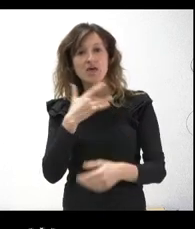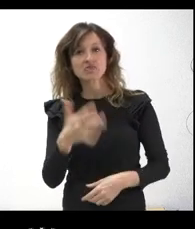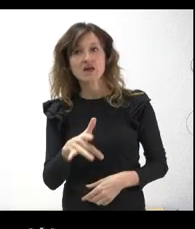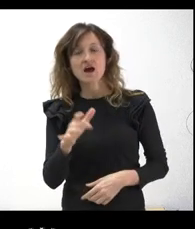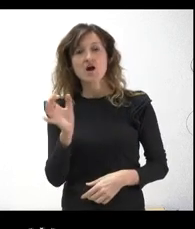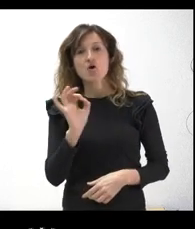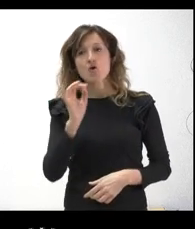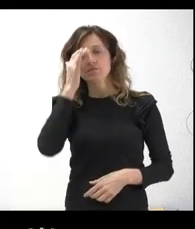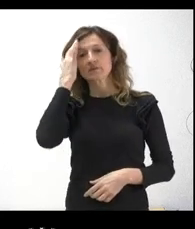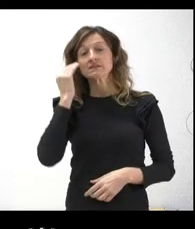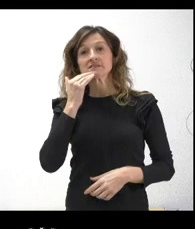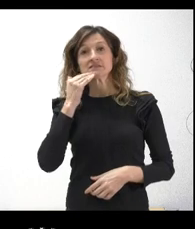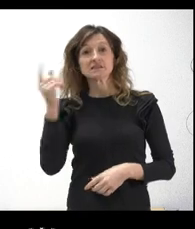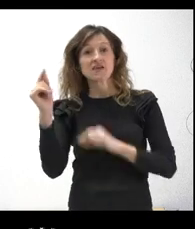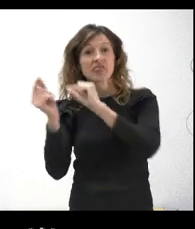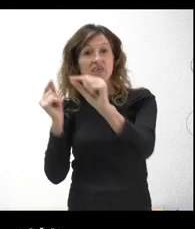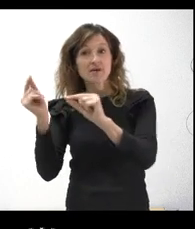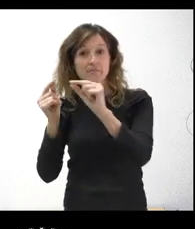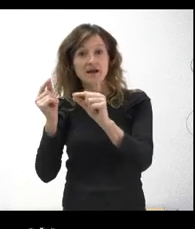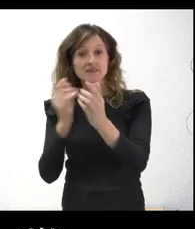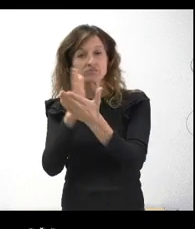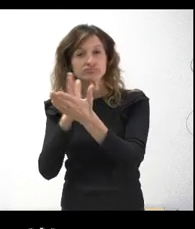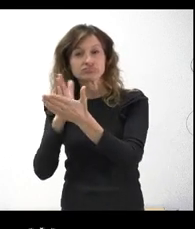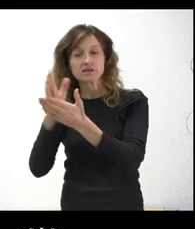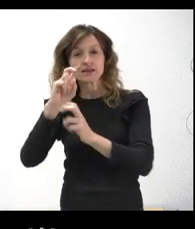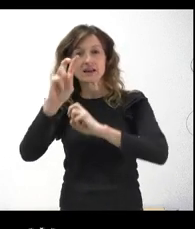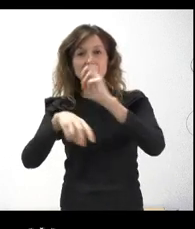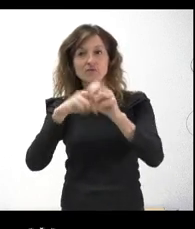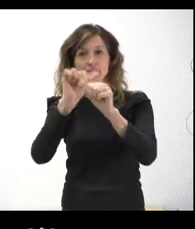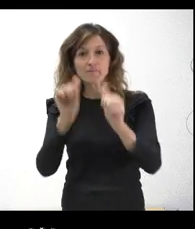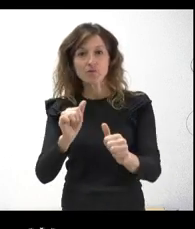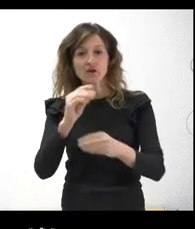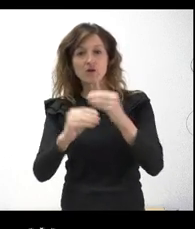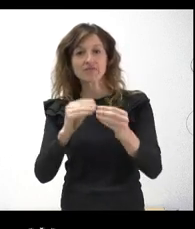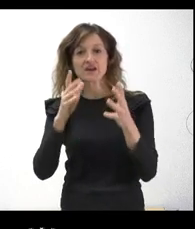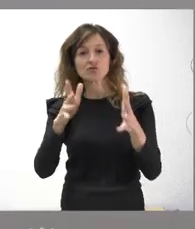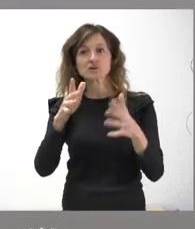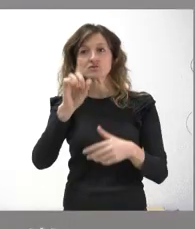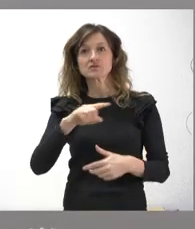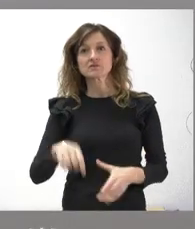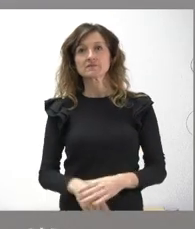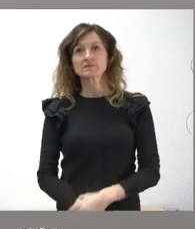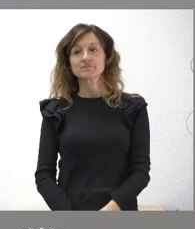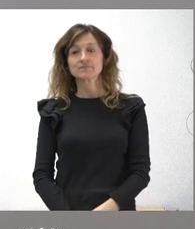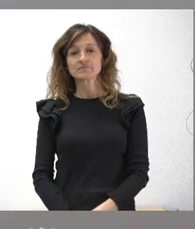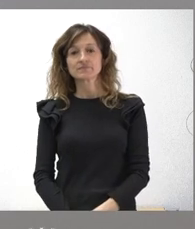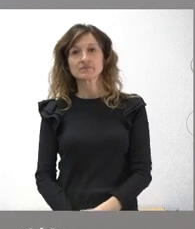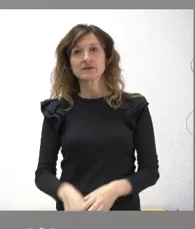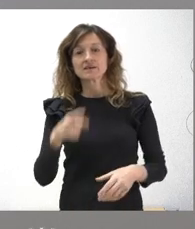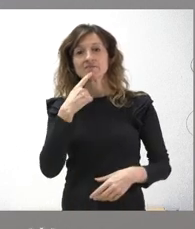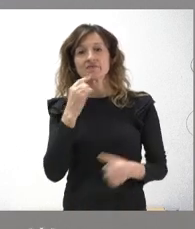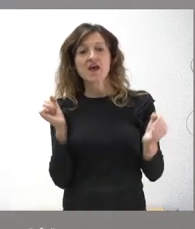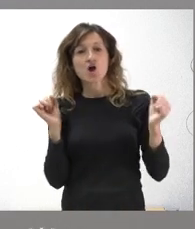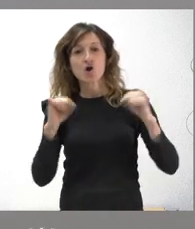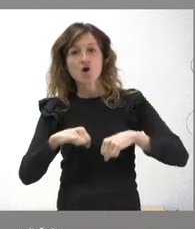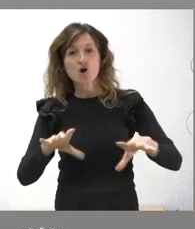imposibilidad de que el debate más amplio de la Reforma del modelo se lleva a cabo en este consejo de PR de su pregunta y su palabra lo dice conformarse es